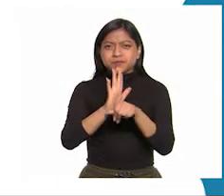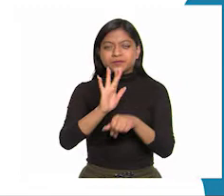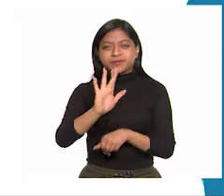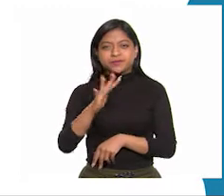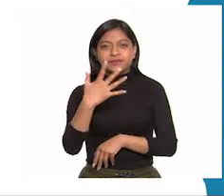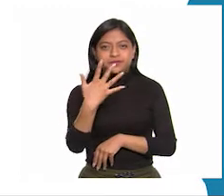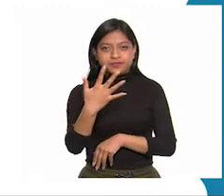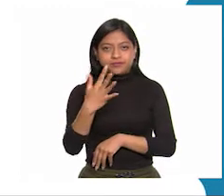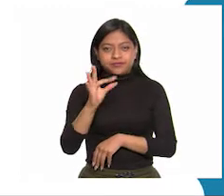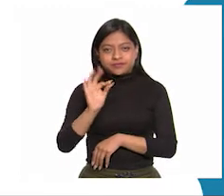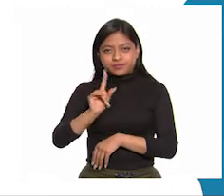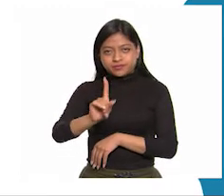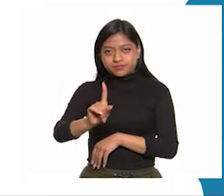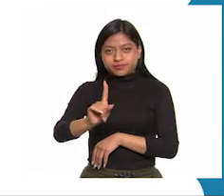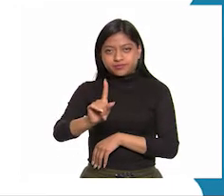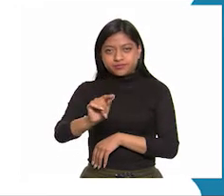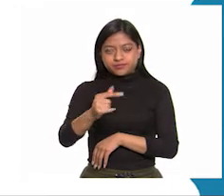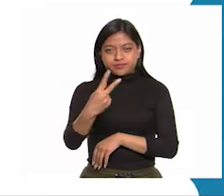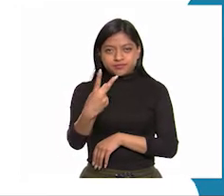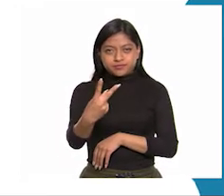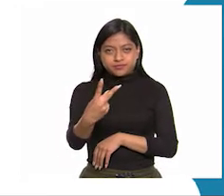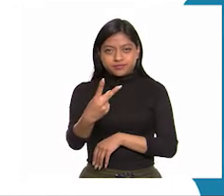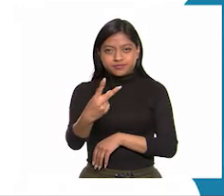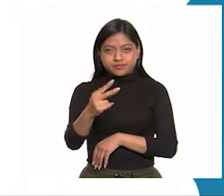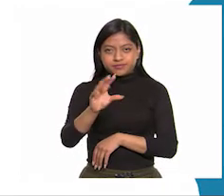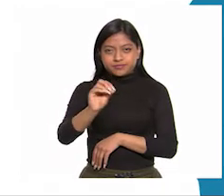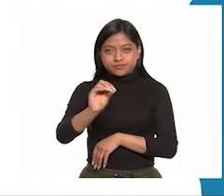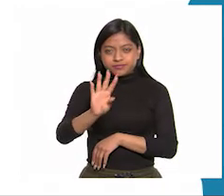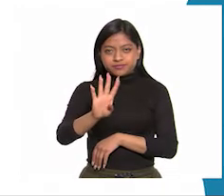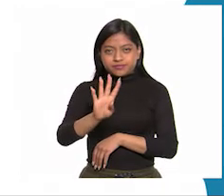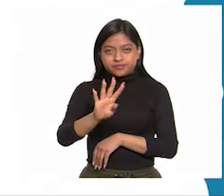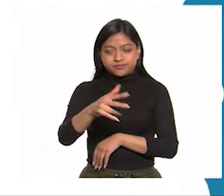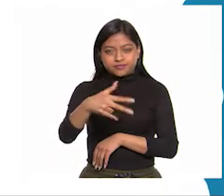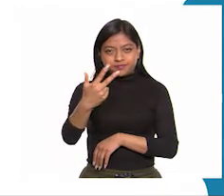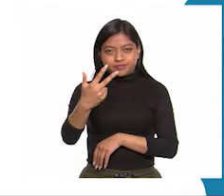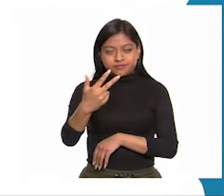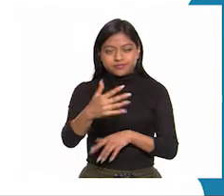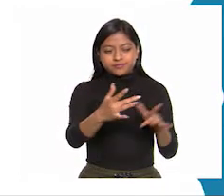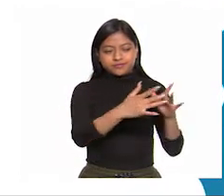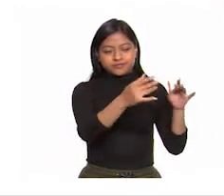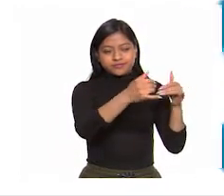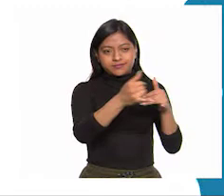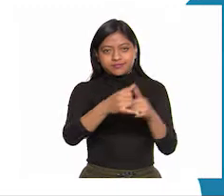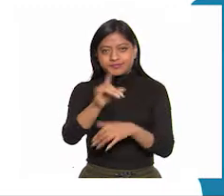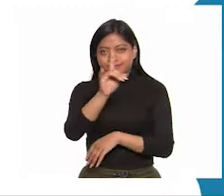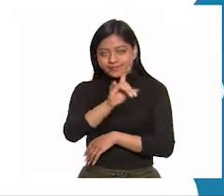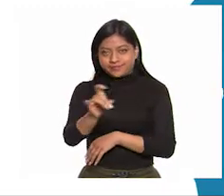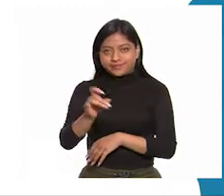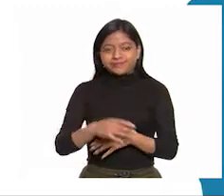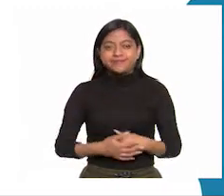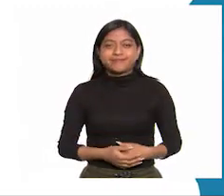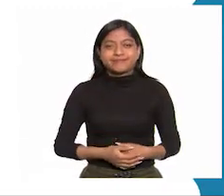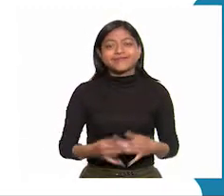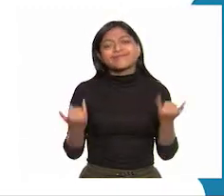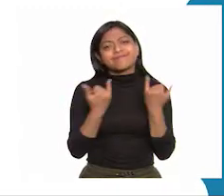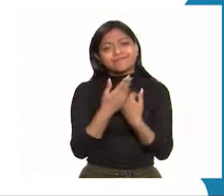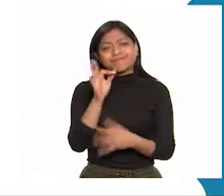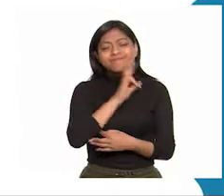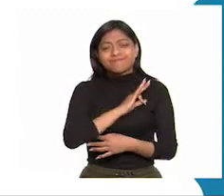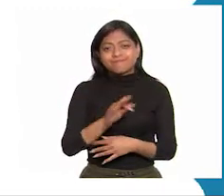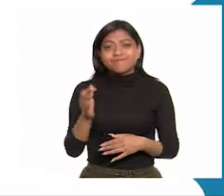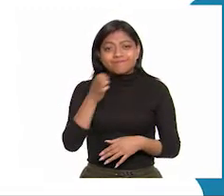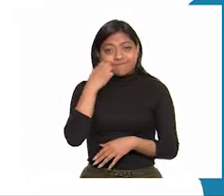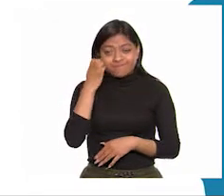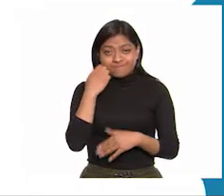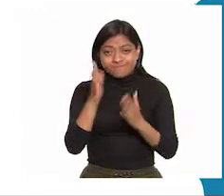teléfono 55 41 72 04 13 con 100 líneas. También puedes encontrar